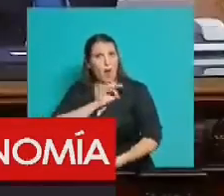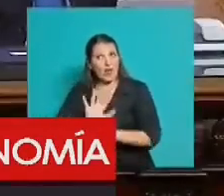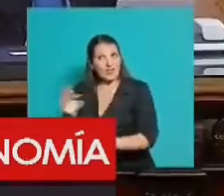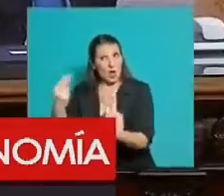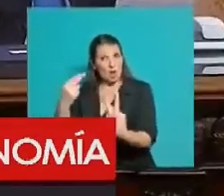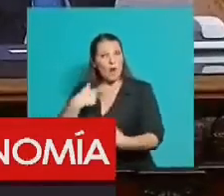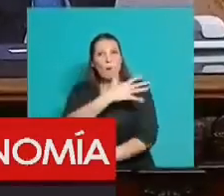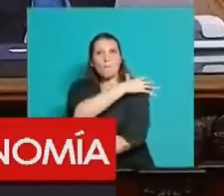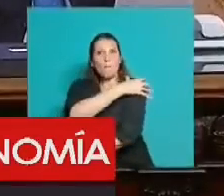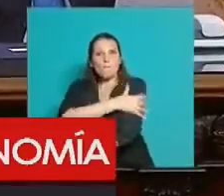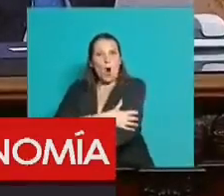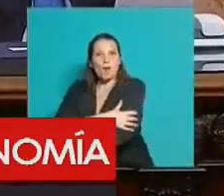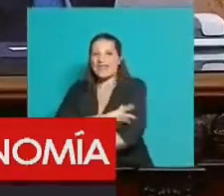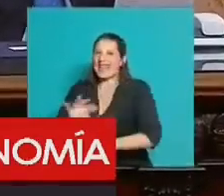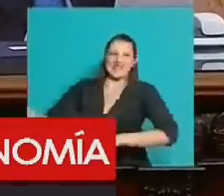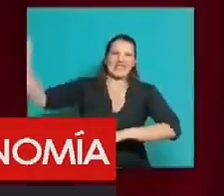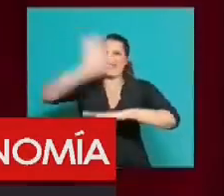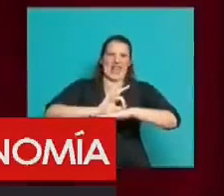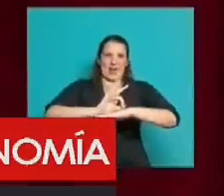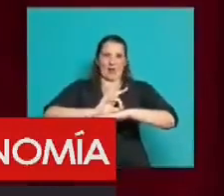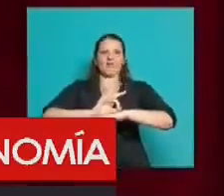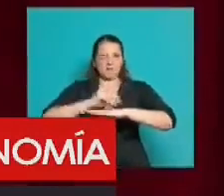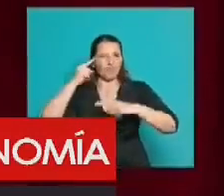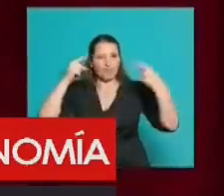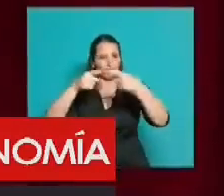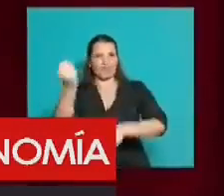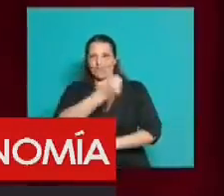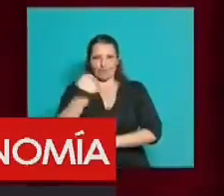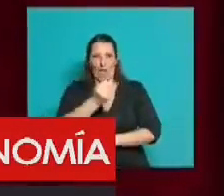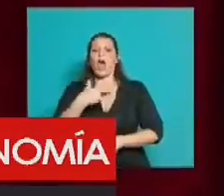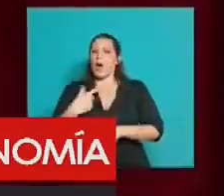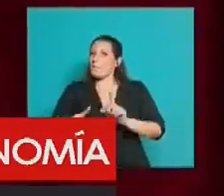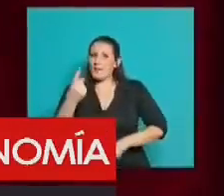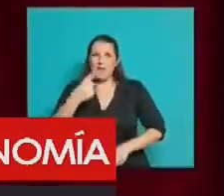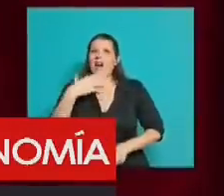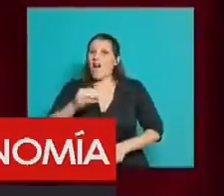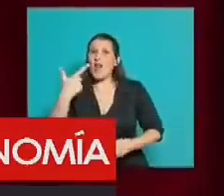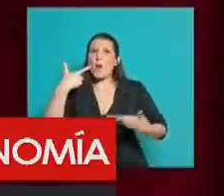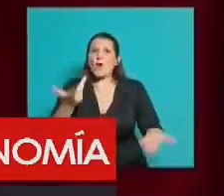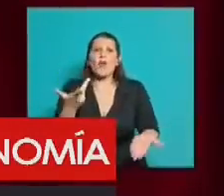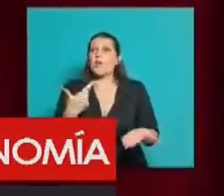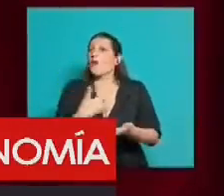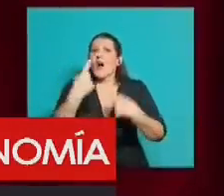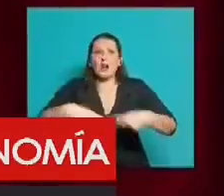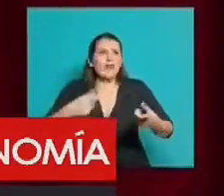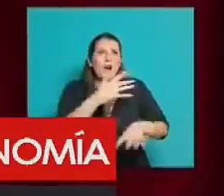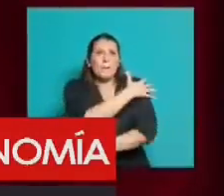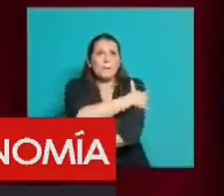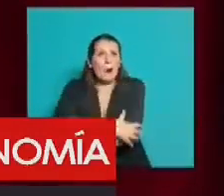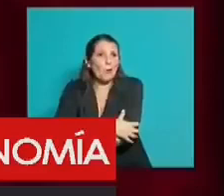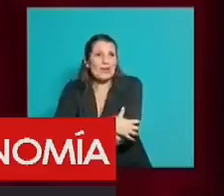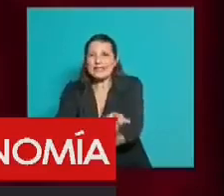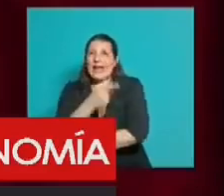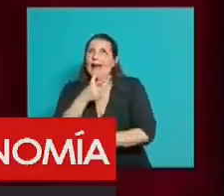nos guía, el rumbo hacia donde vamos. Y lo primero que hicimos fue poner la verdad sobre la mesa. La pobreza